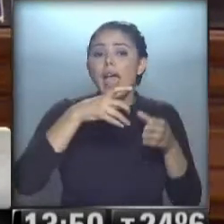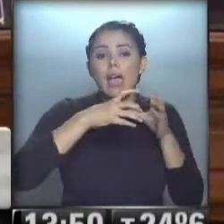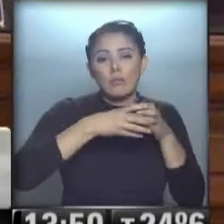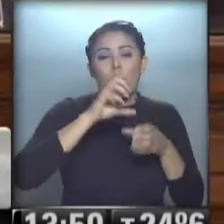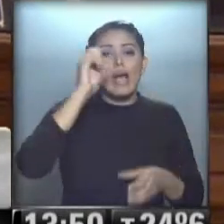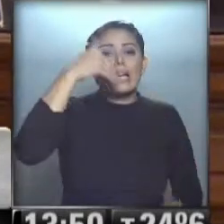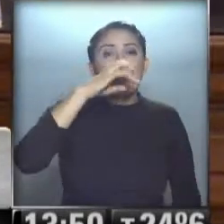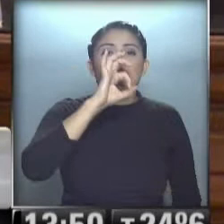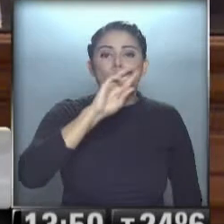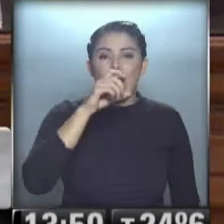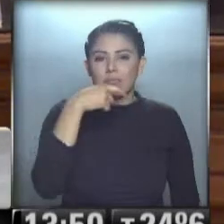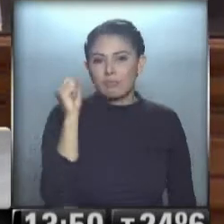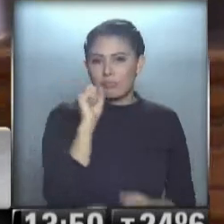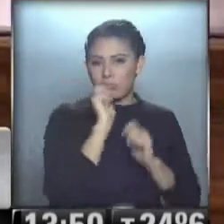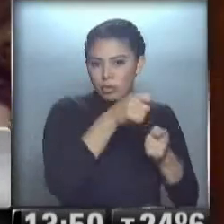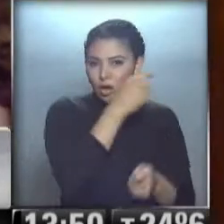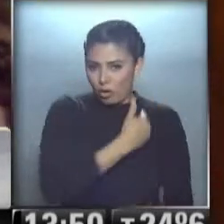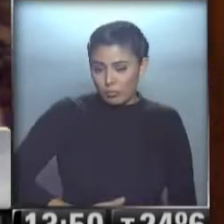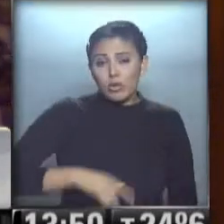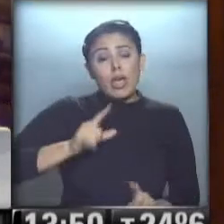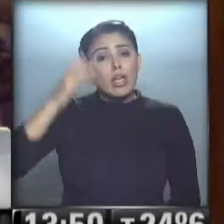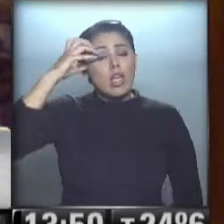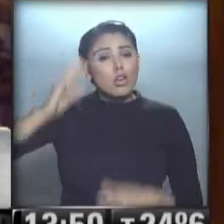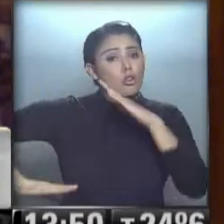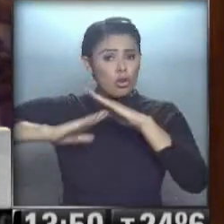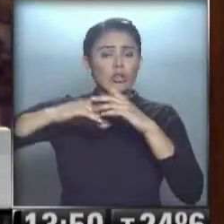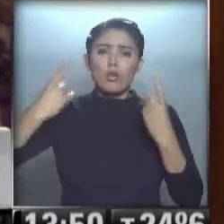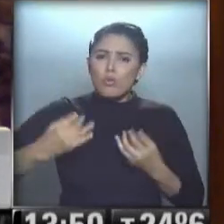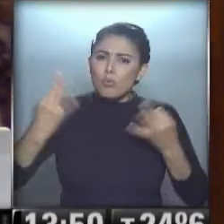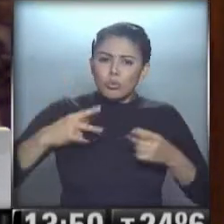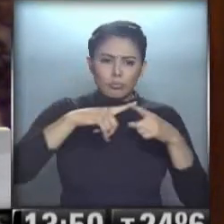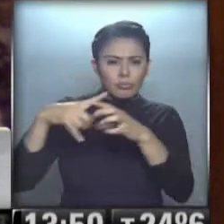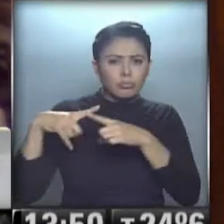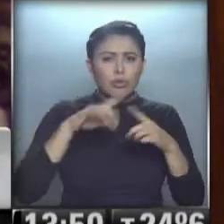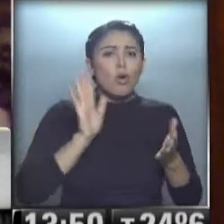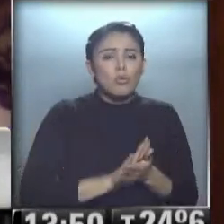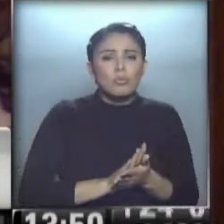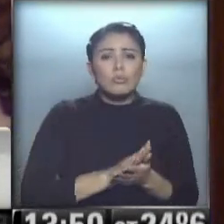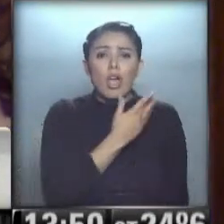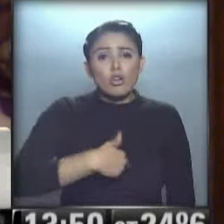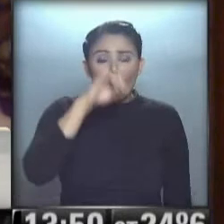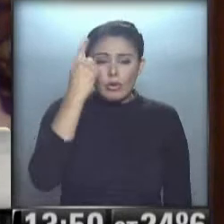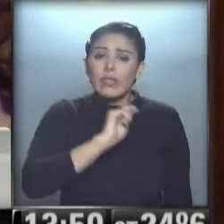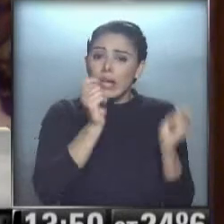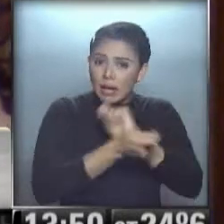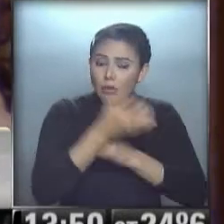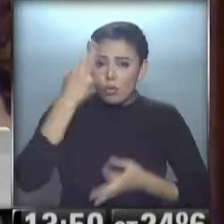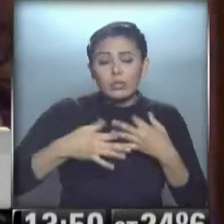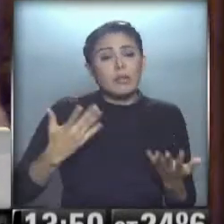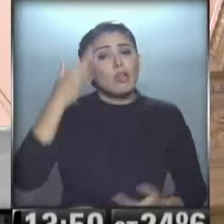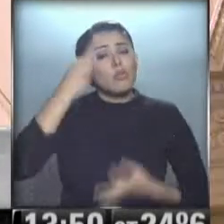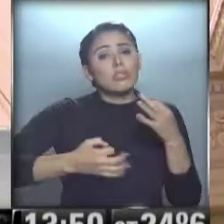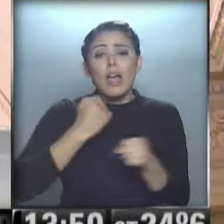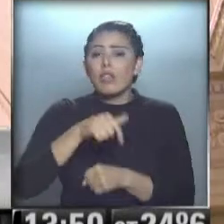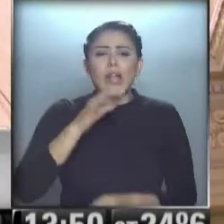metros de su domicilio cuando la corte estaba en medio de una polémica con el gobierno por la reforma judicial la justicia no logró obtener